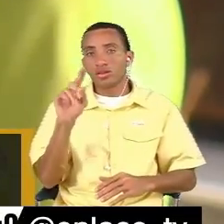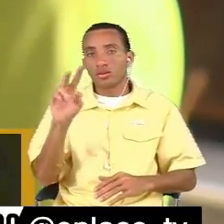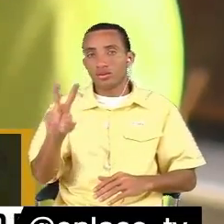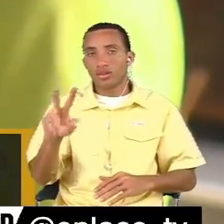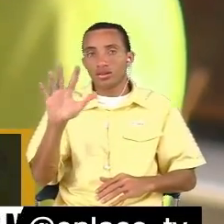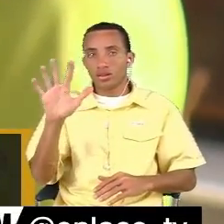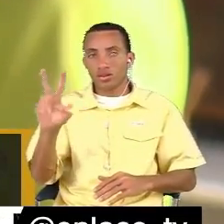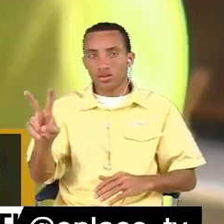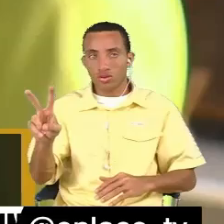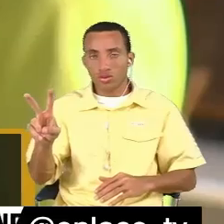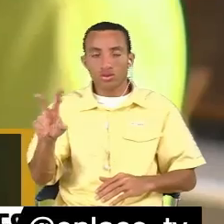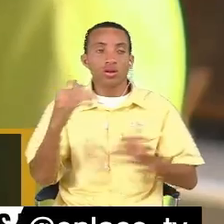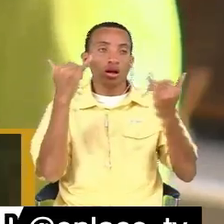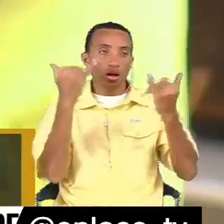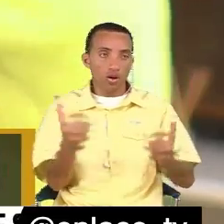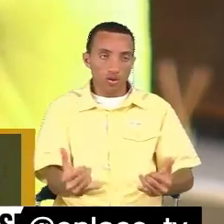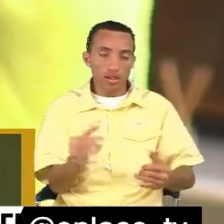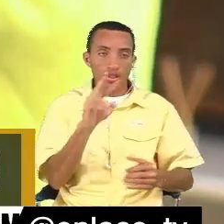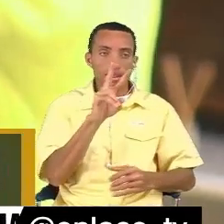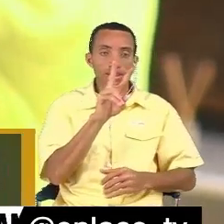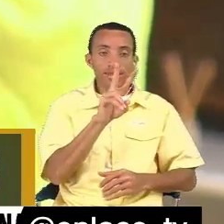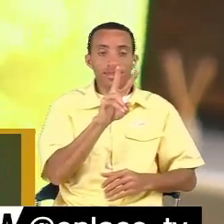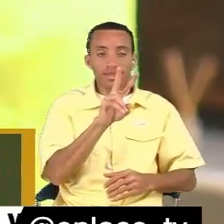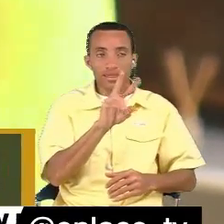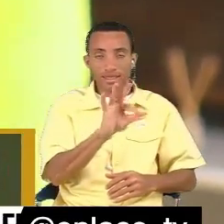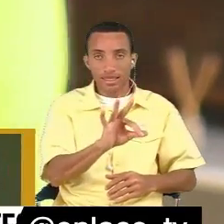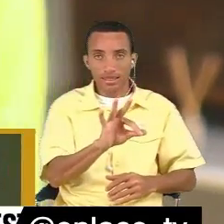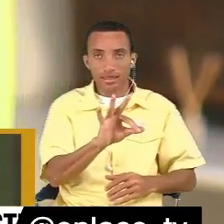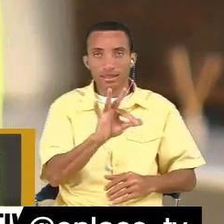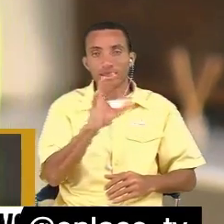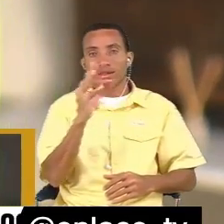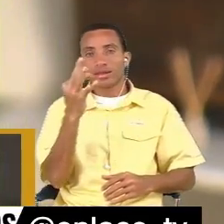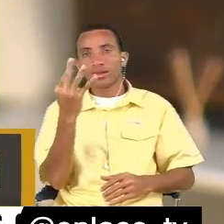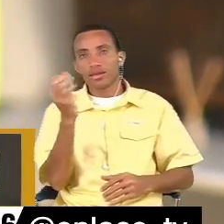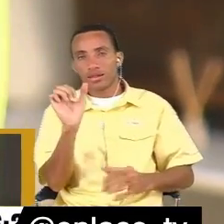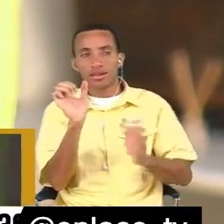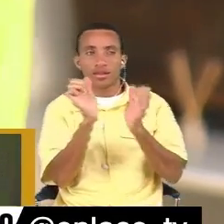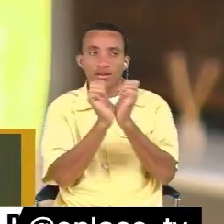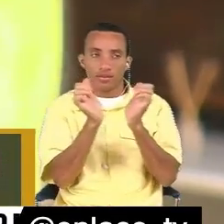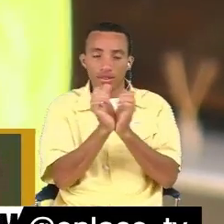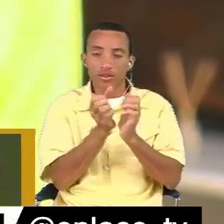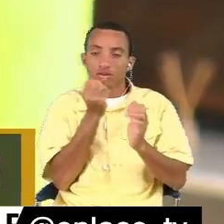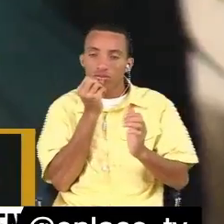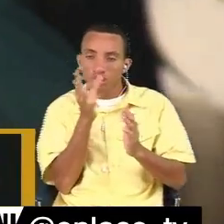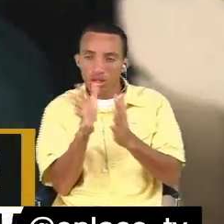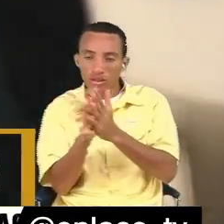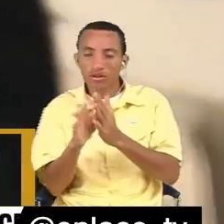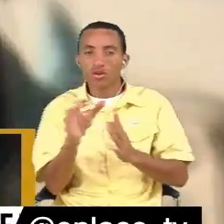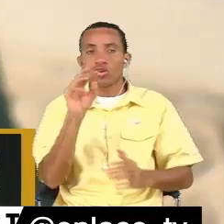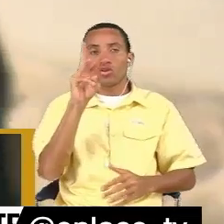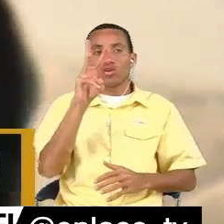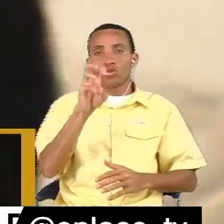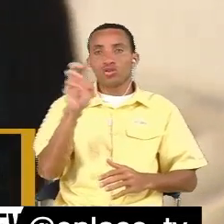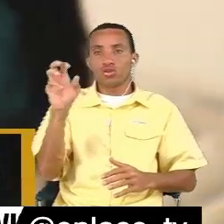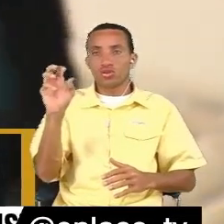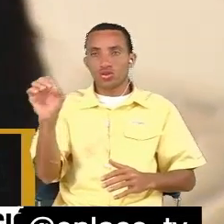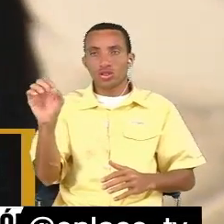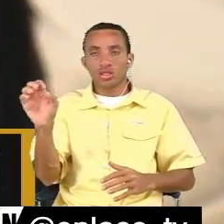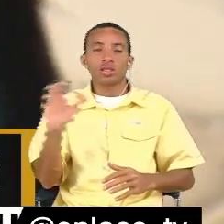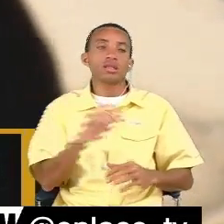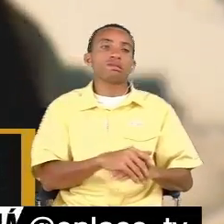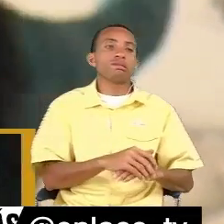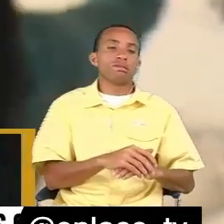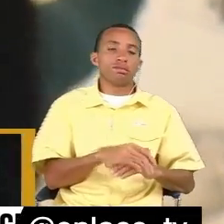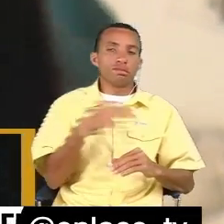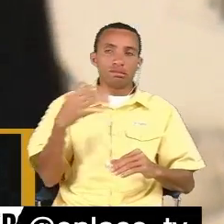hasta 30 de mayo, 849 denuncias por violencia intrafamiliar. ¿De qué tipo de denuncias se está hablando? ¿De qué